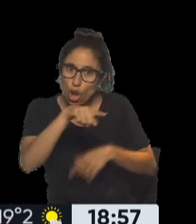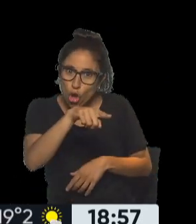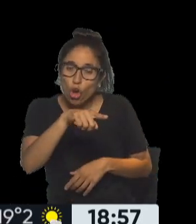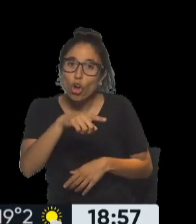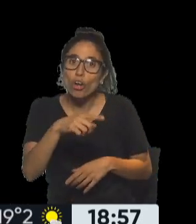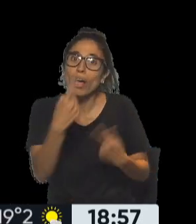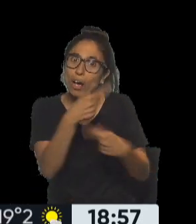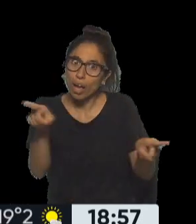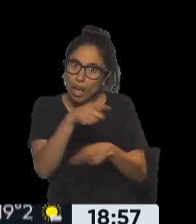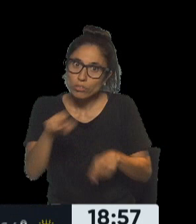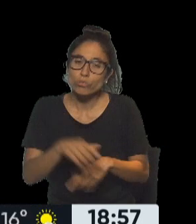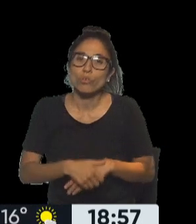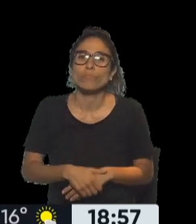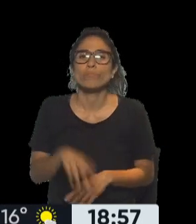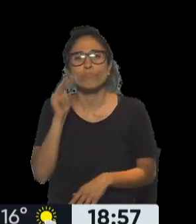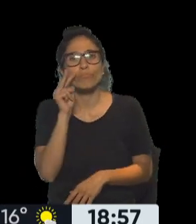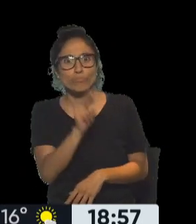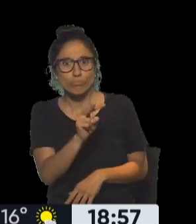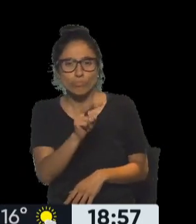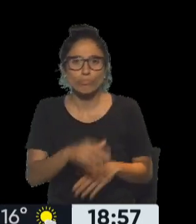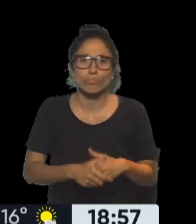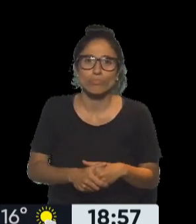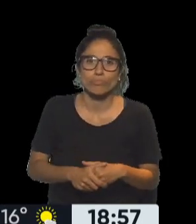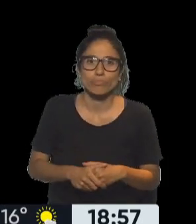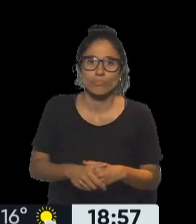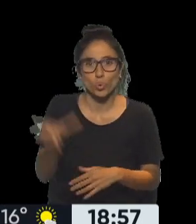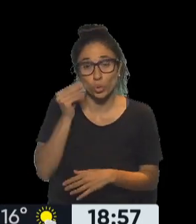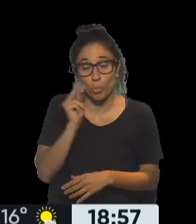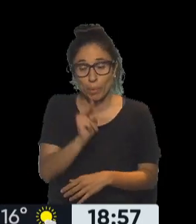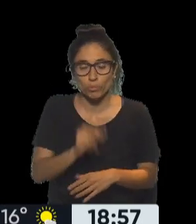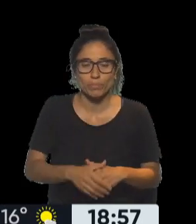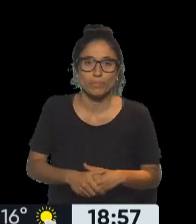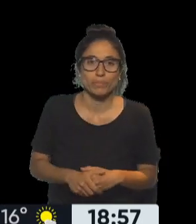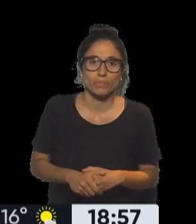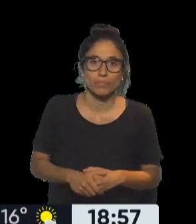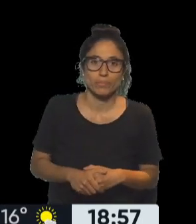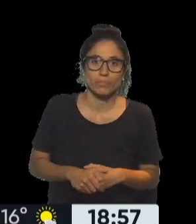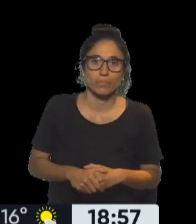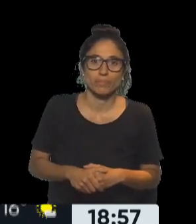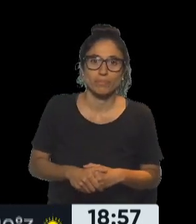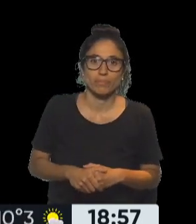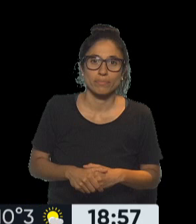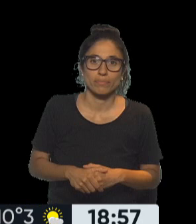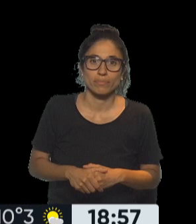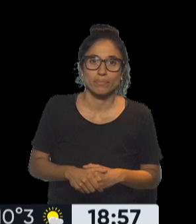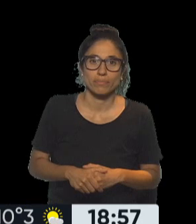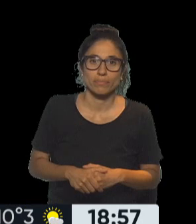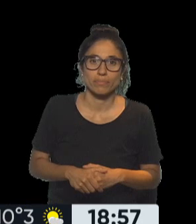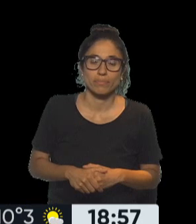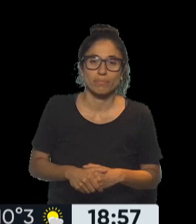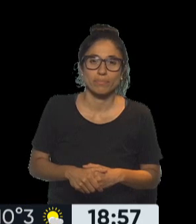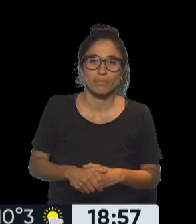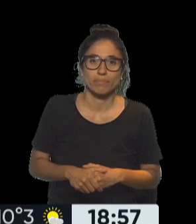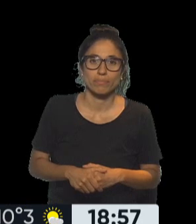escucharlo. A ver. Sus regates y sus goles en el Camp Nou disfruté. No te lo puedo